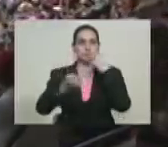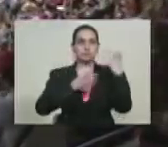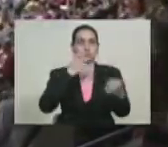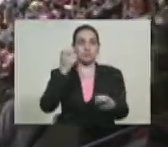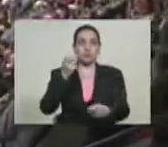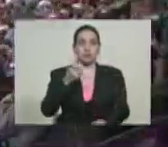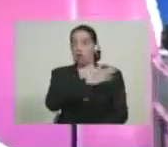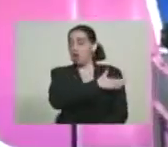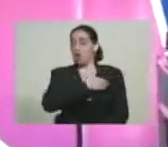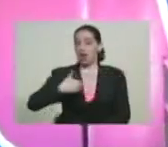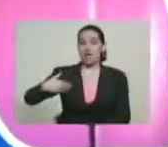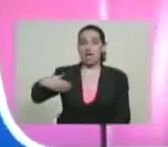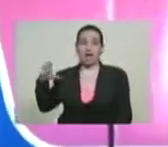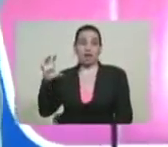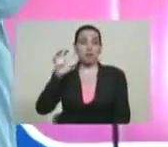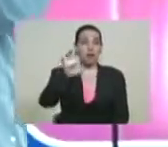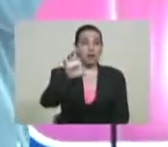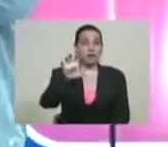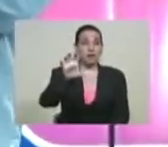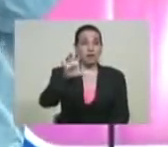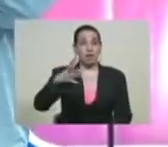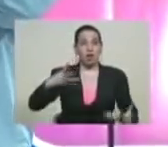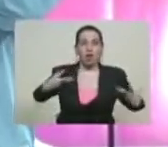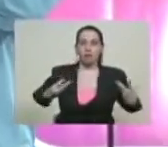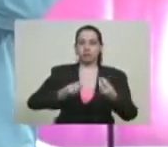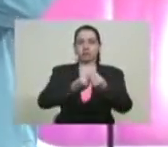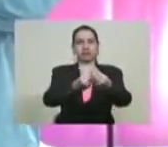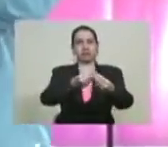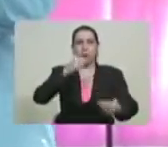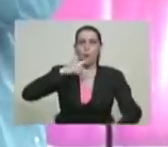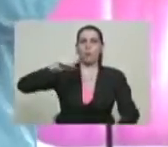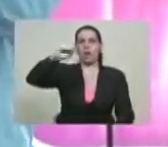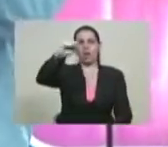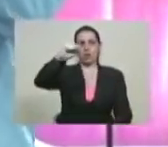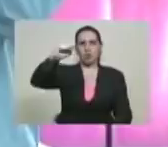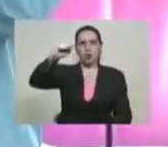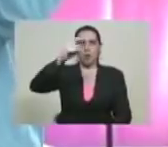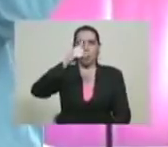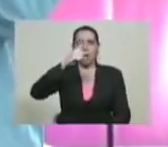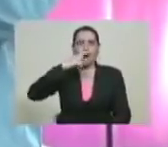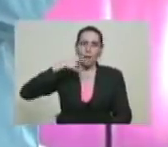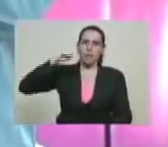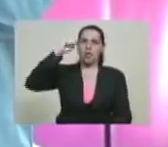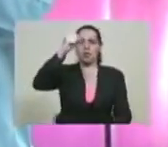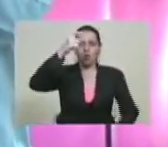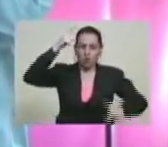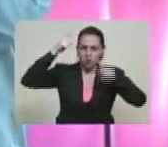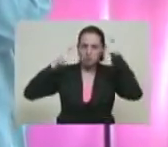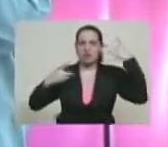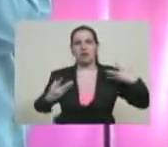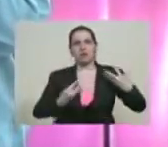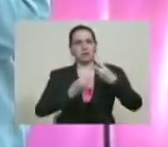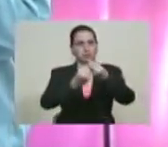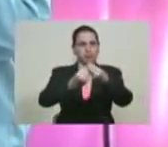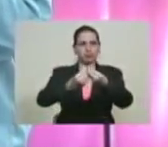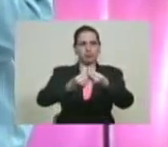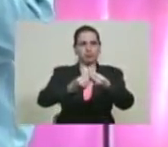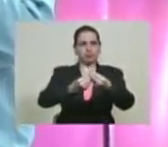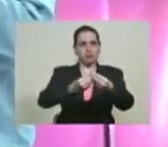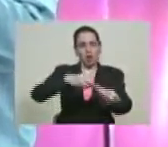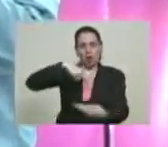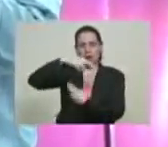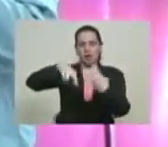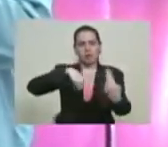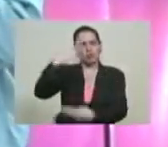¡Que quieran patria! ¡Vamos con Maduro! ¡Vamos con Chávez! ¡Vamos con la